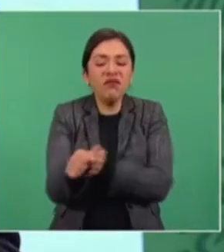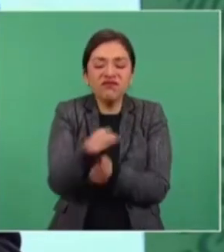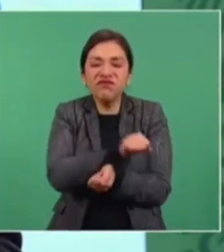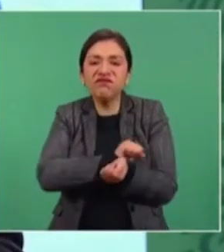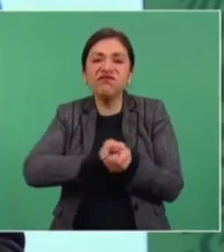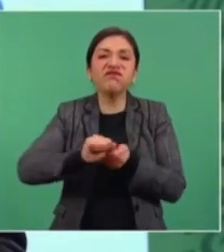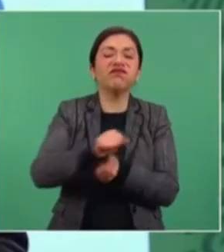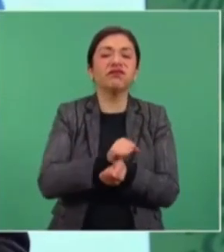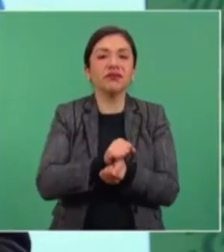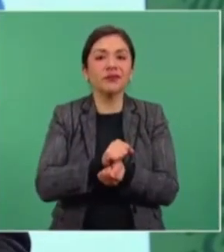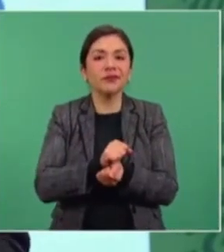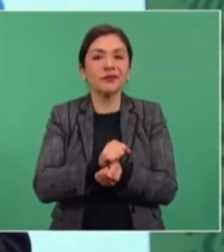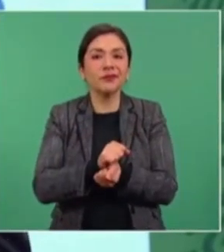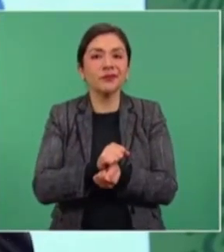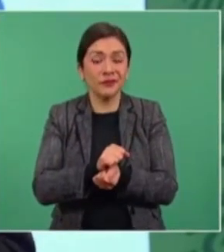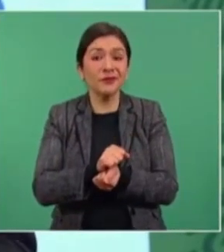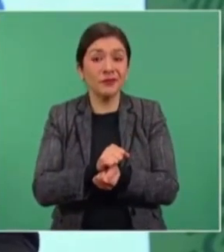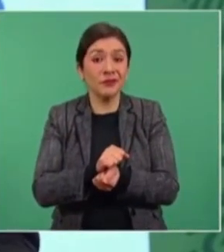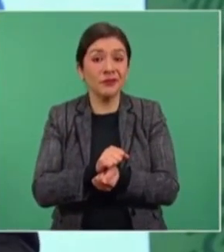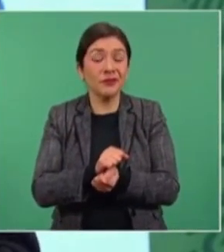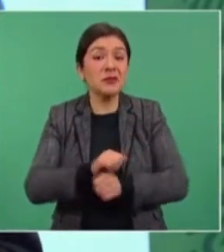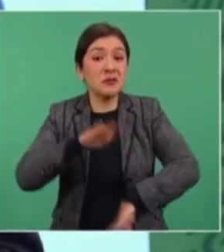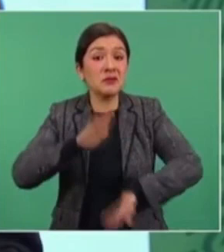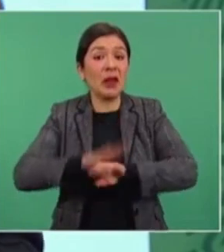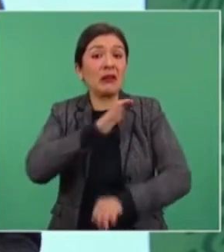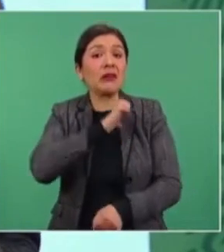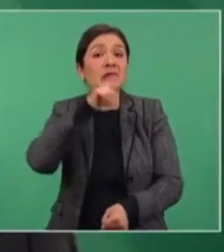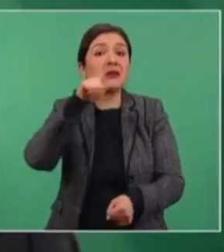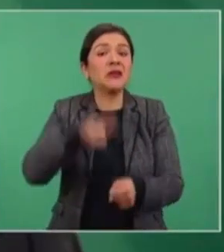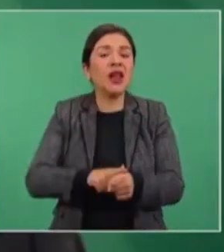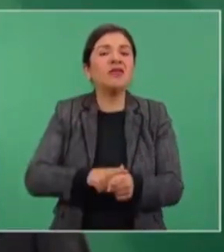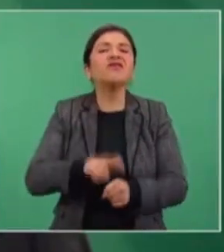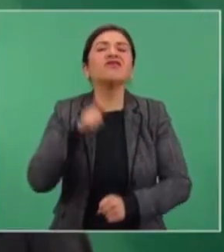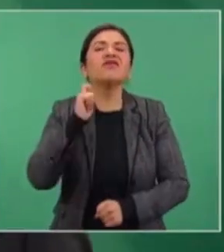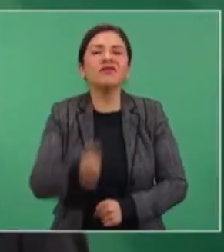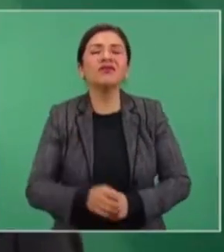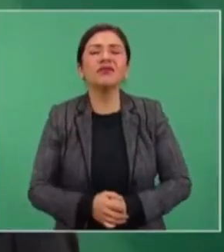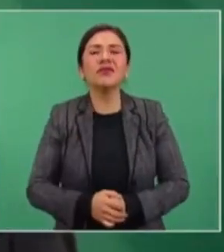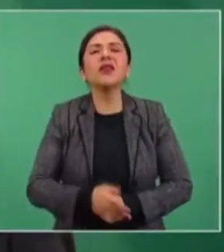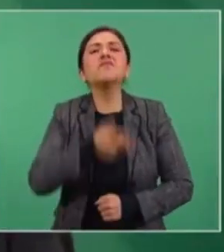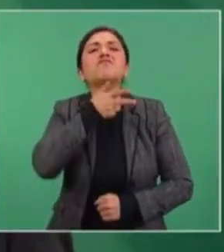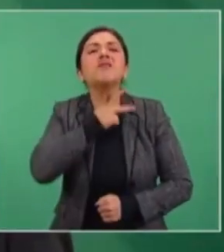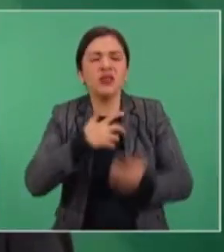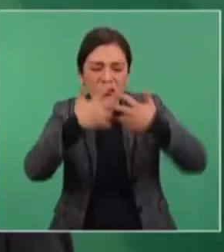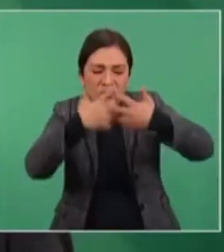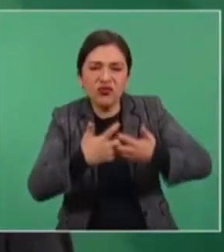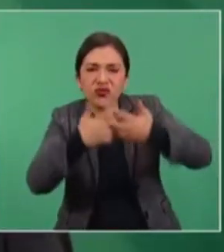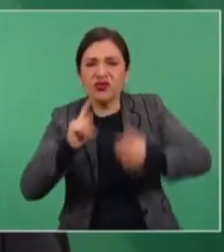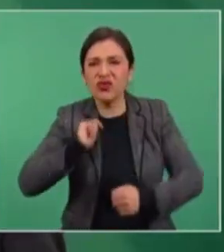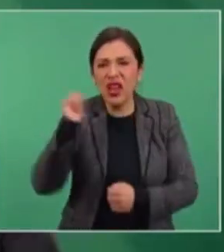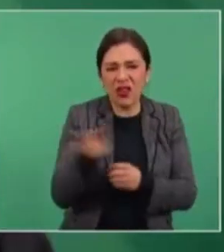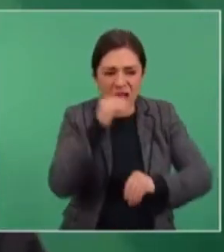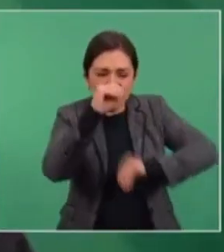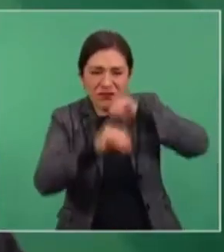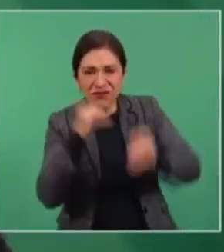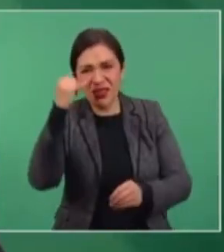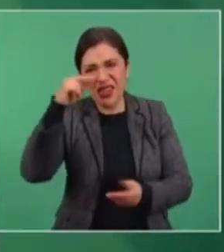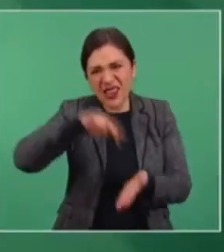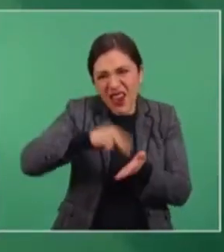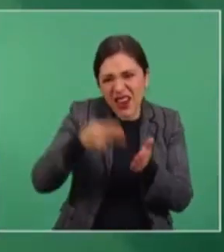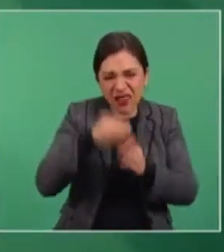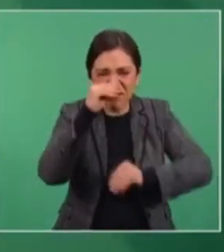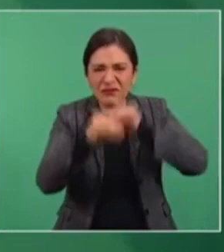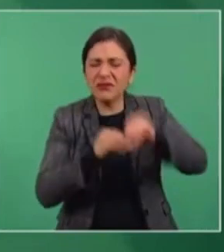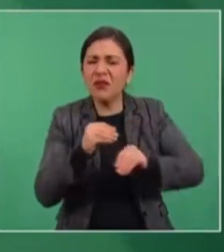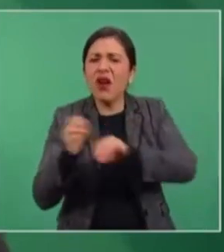petrolera, en especial con la petroquímica. Dejaron convertidas